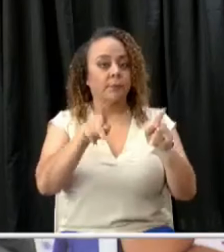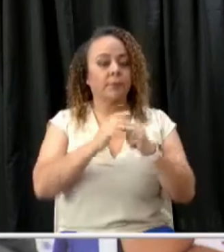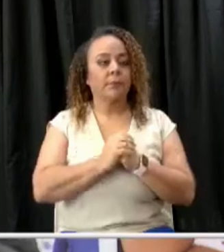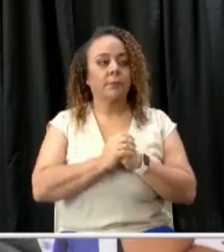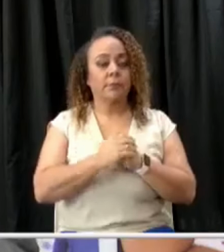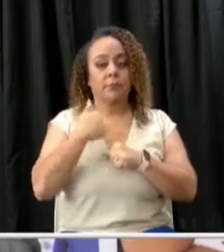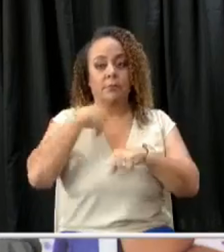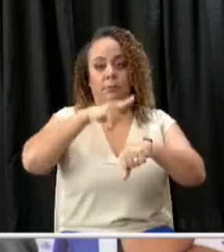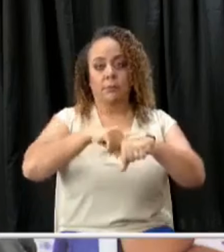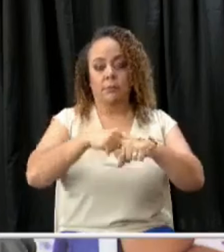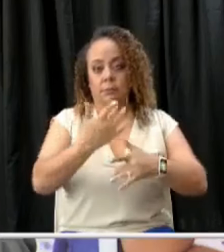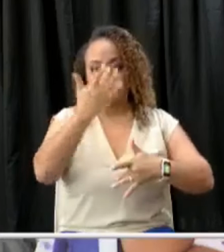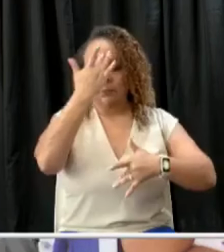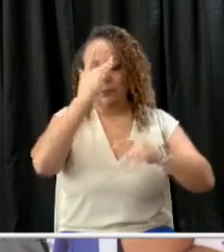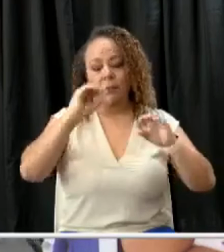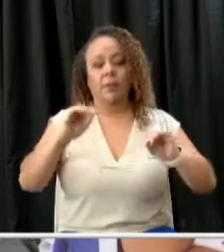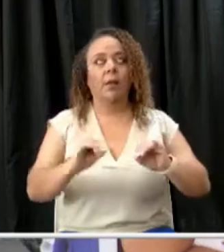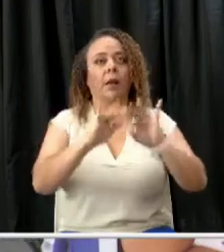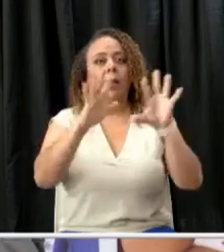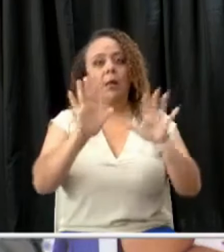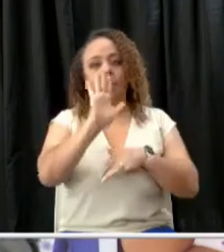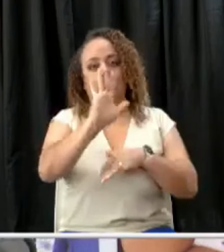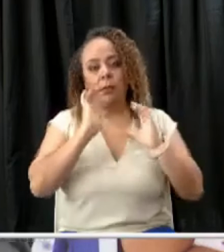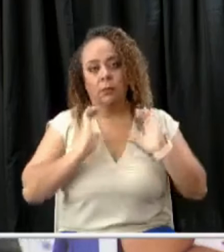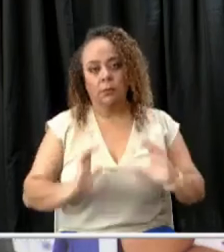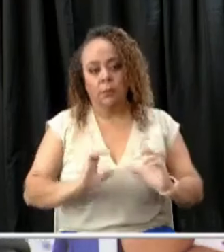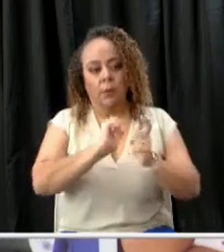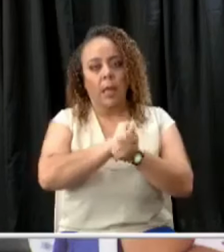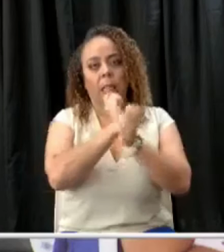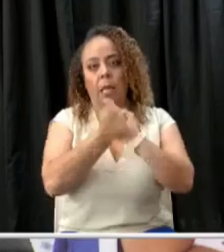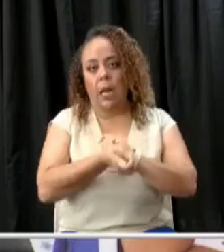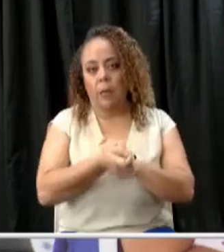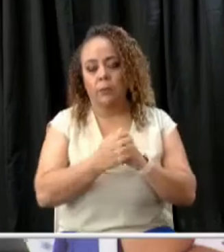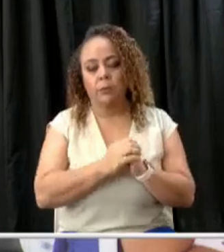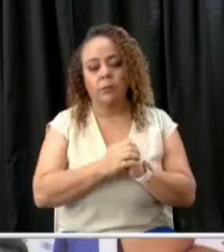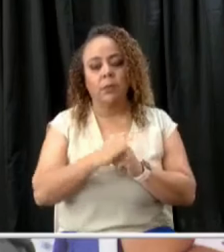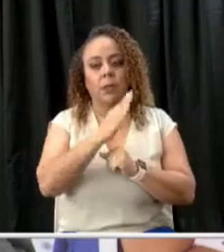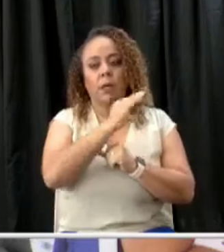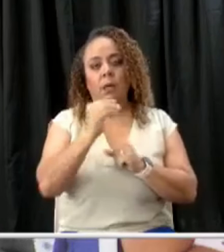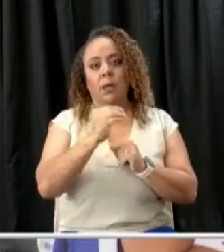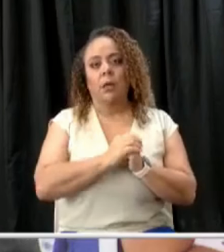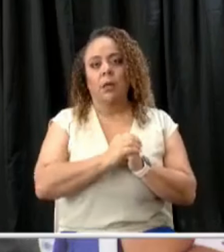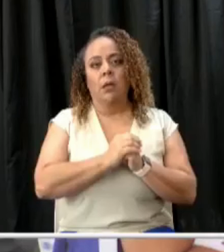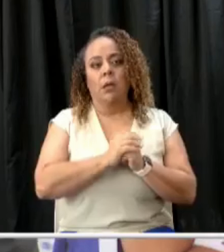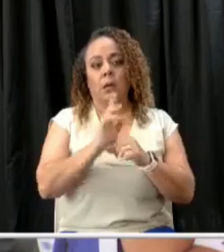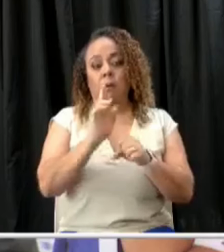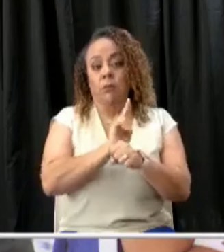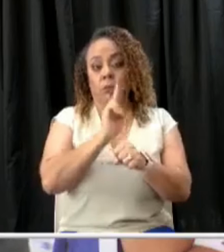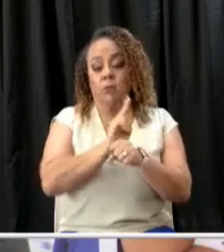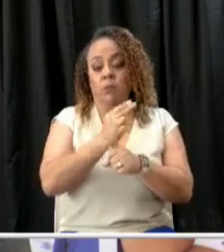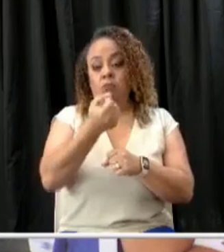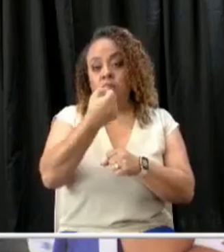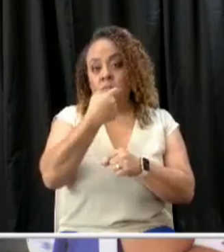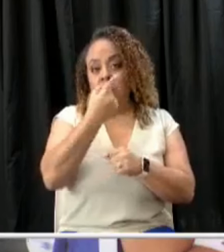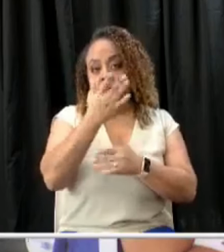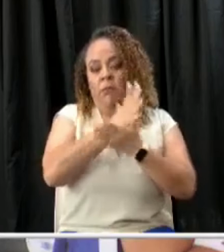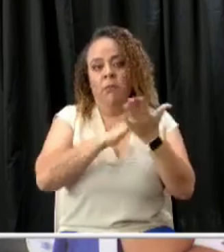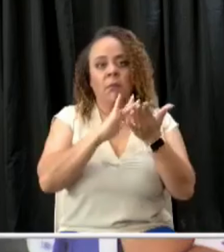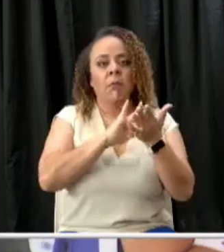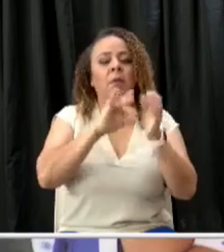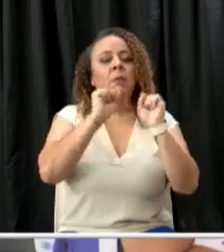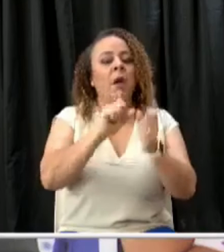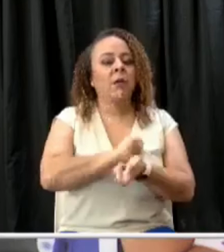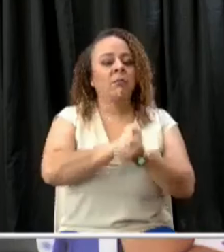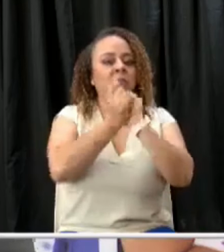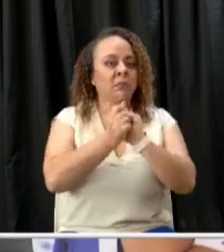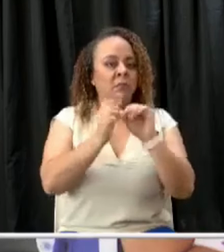pasando por un periodo de enfermedad, evidentemente su cuerpo está alterado y al el consumo de algunos medicamentos también pueden